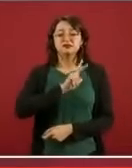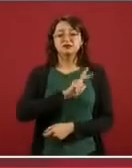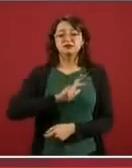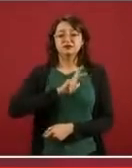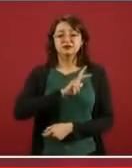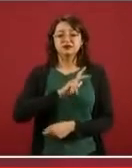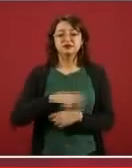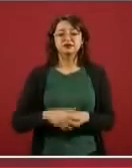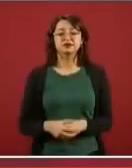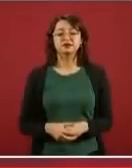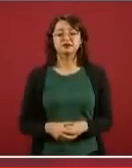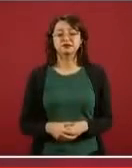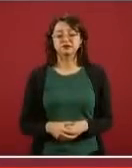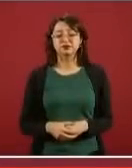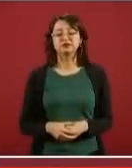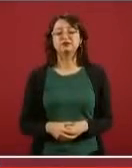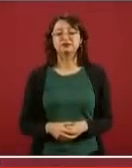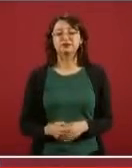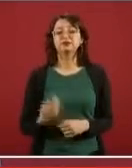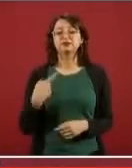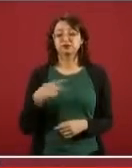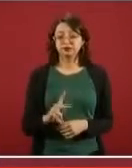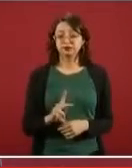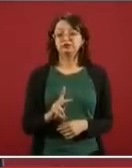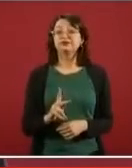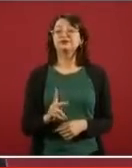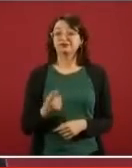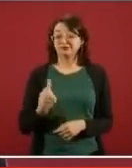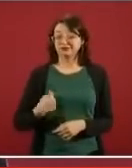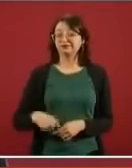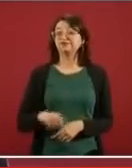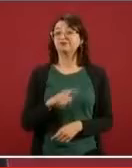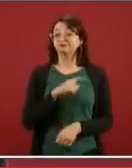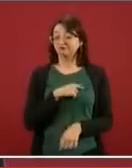pero si vamos a volvernos expertos